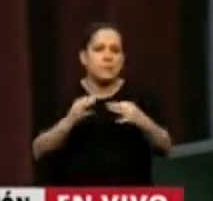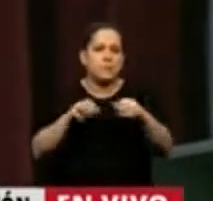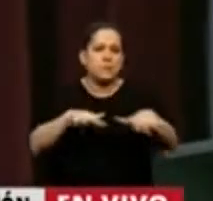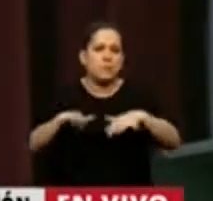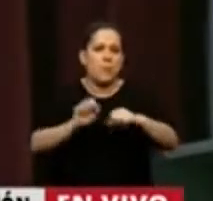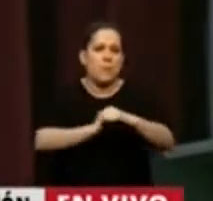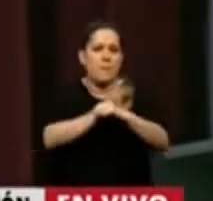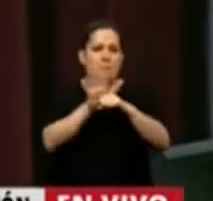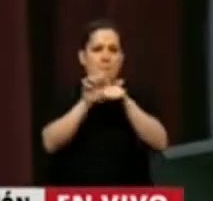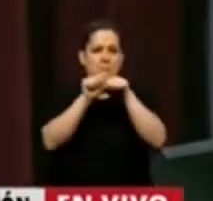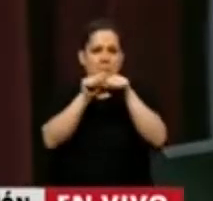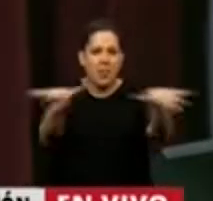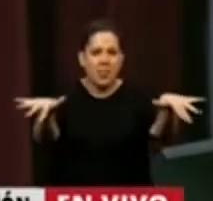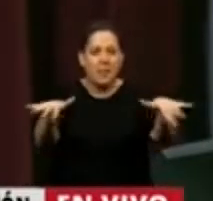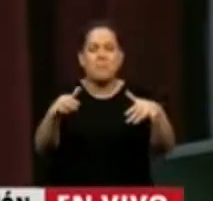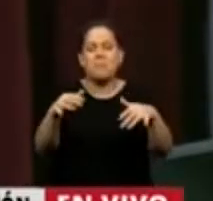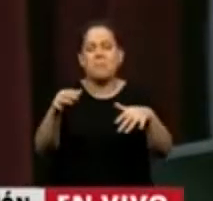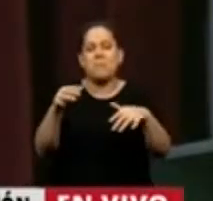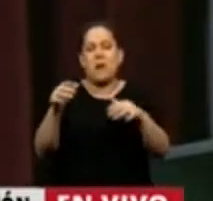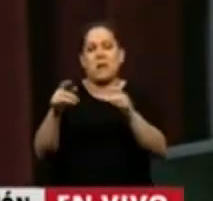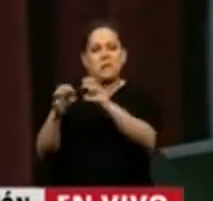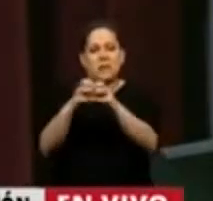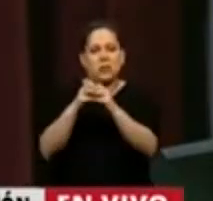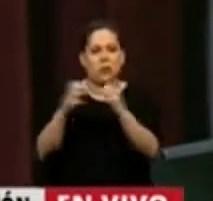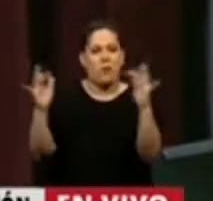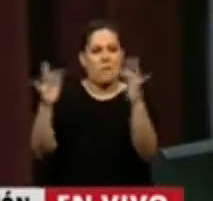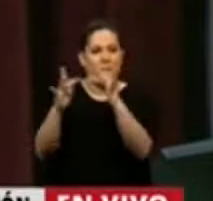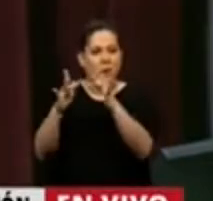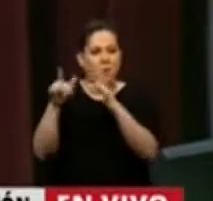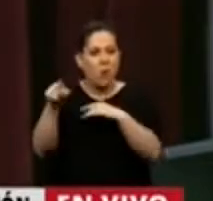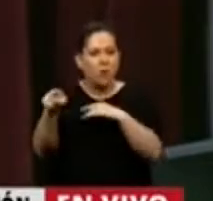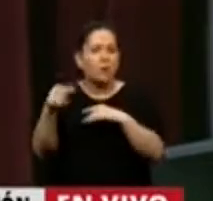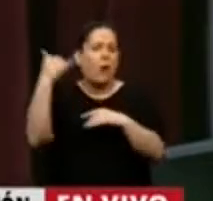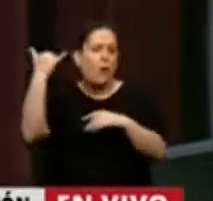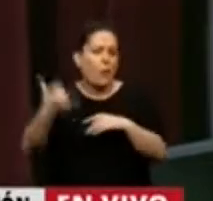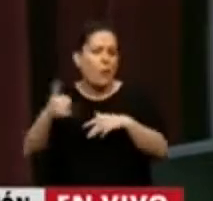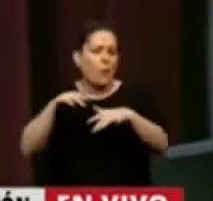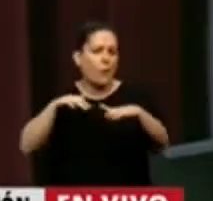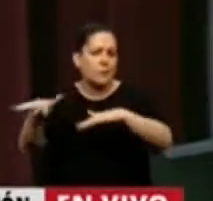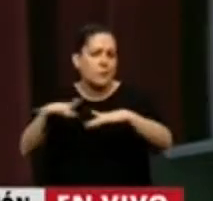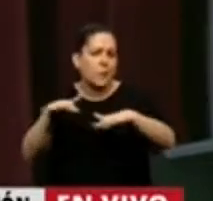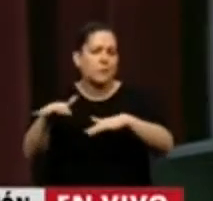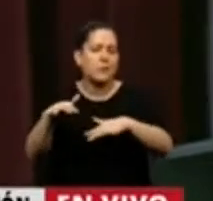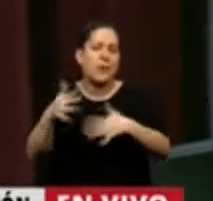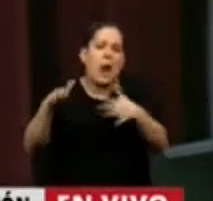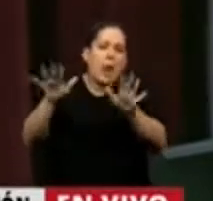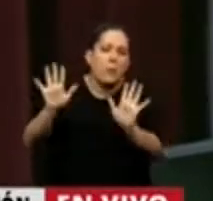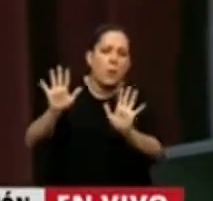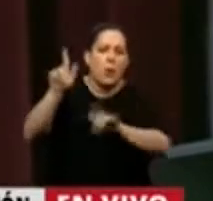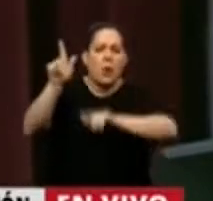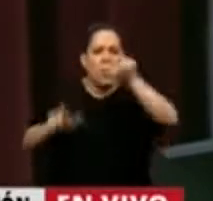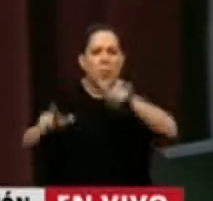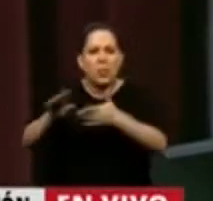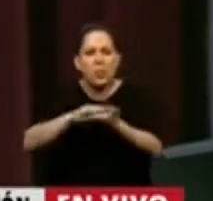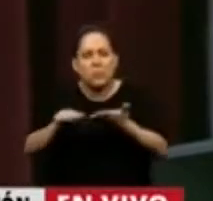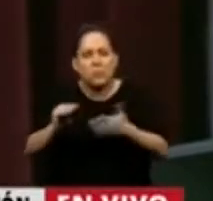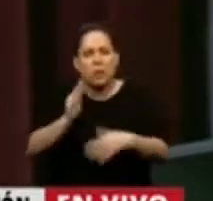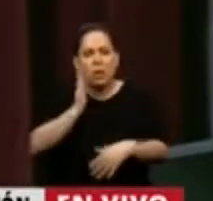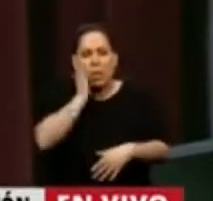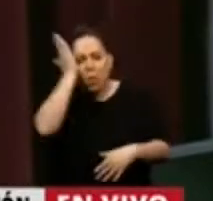de funcionamiento de manera remota, hemos convivido con situaciones de a lo mejor algún diputado que se quedaba